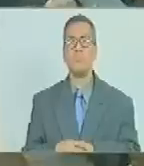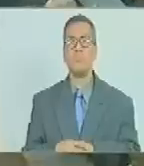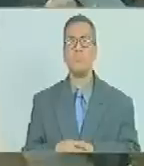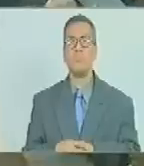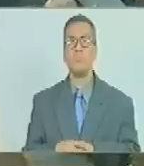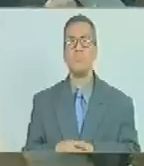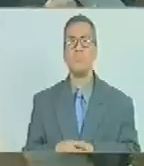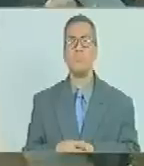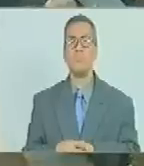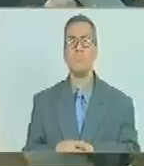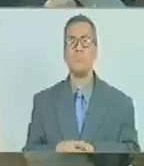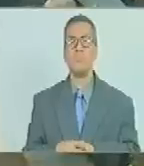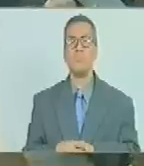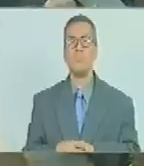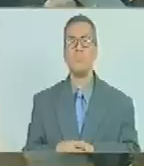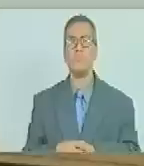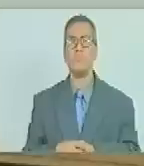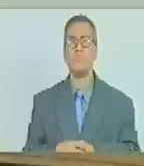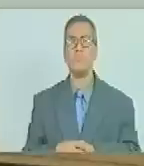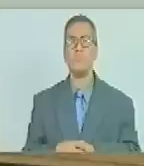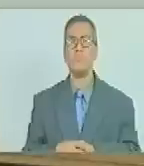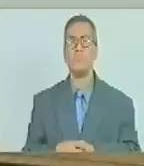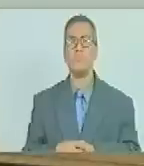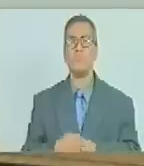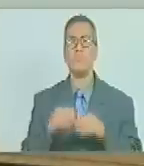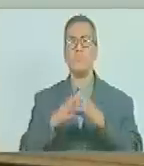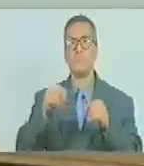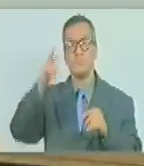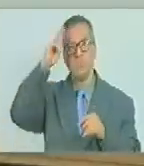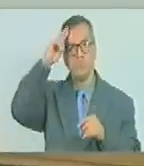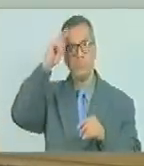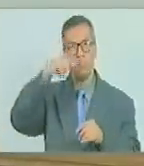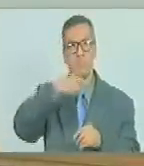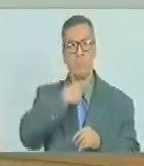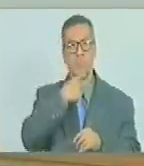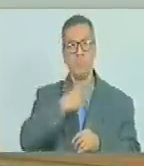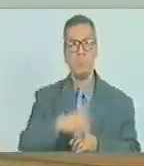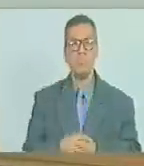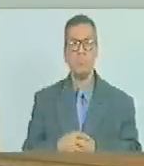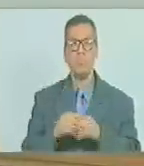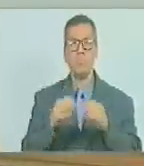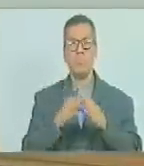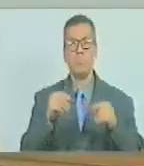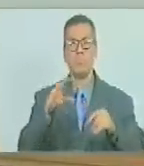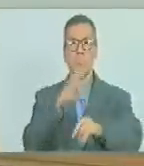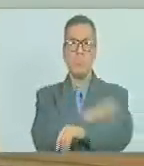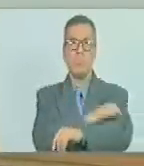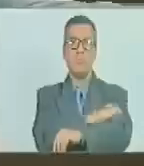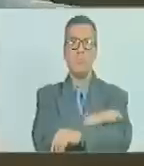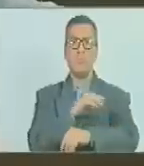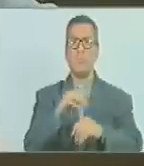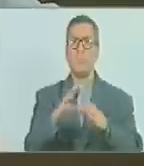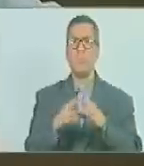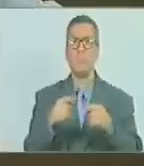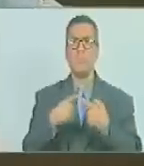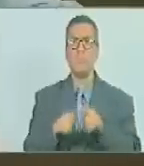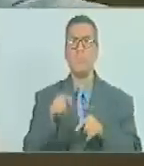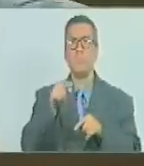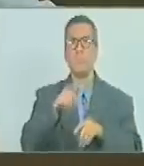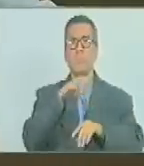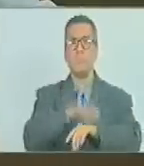Y lo demás, con todo respeto a todas las oposiciones, a la que se sienta